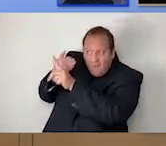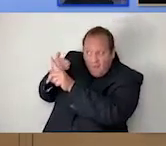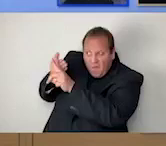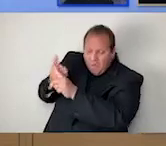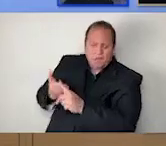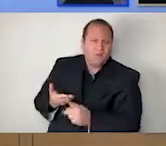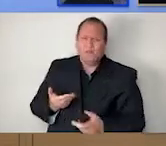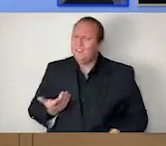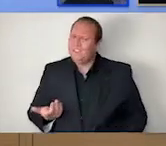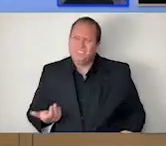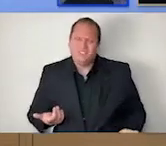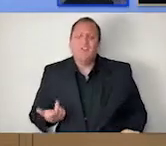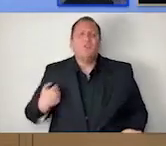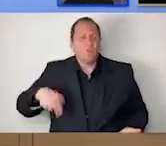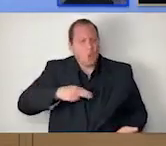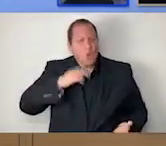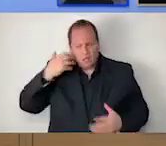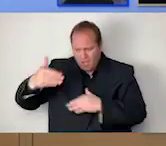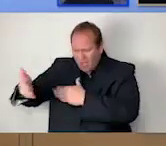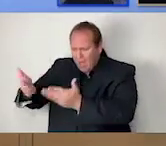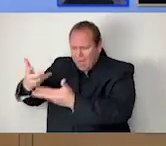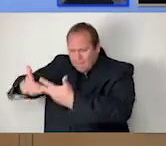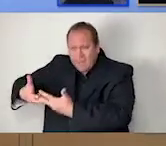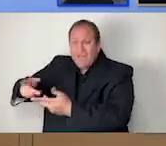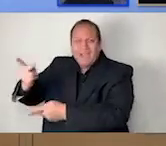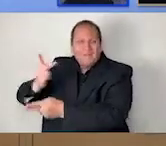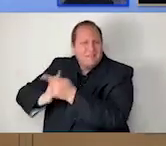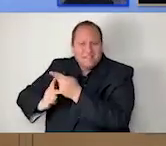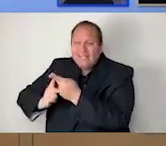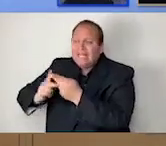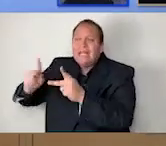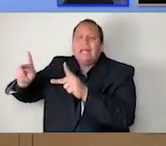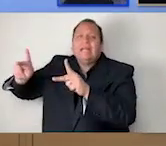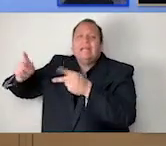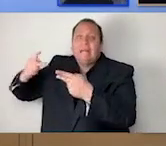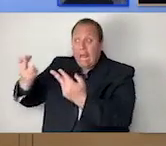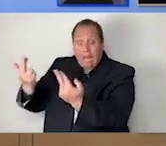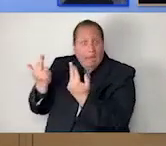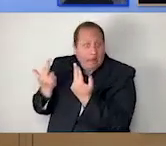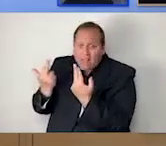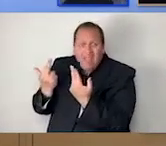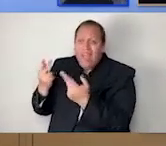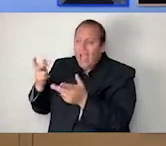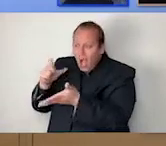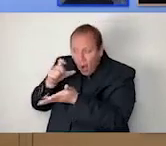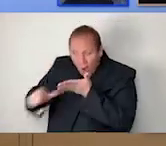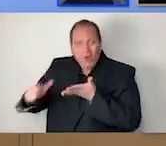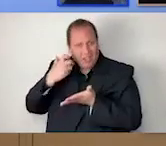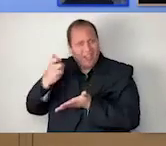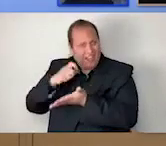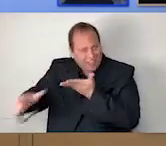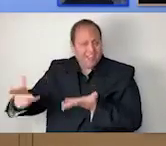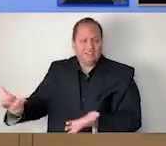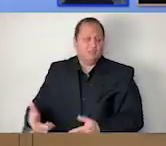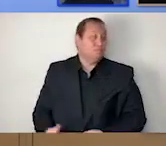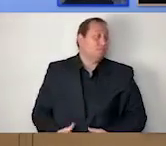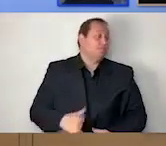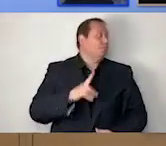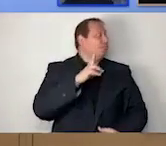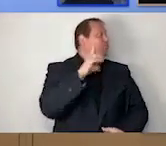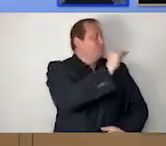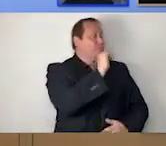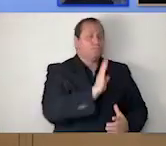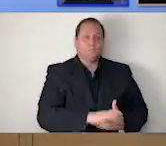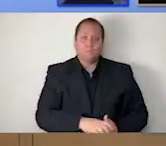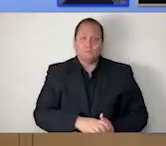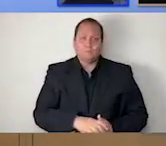son ventiladores y no nos queremos prestados queremos comprarlos y dijeron no entonces